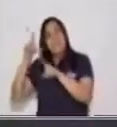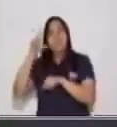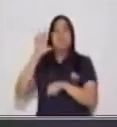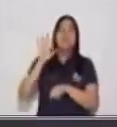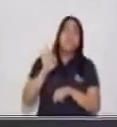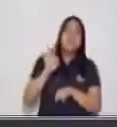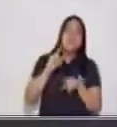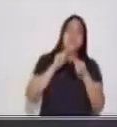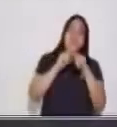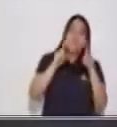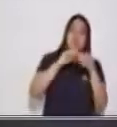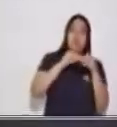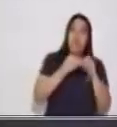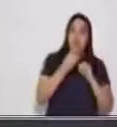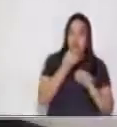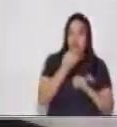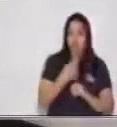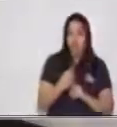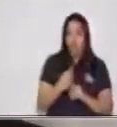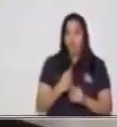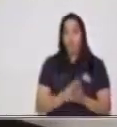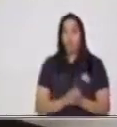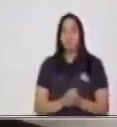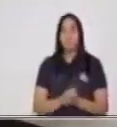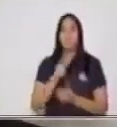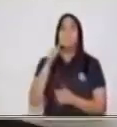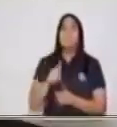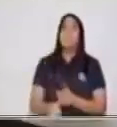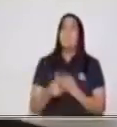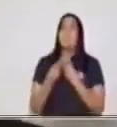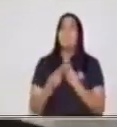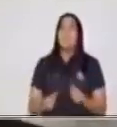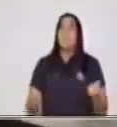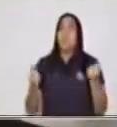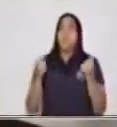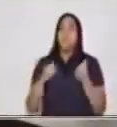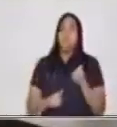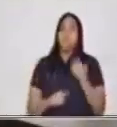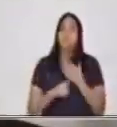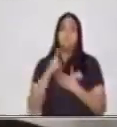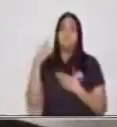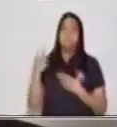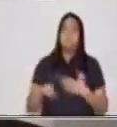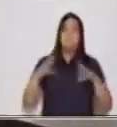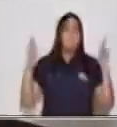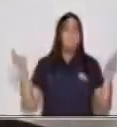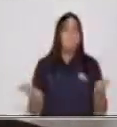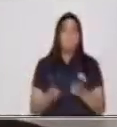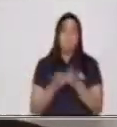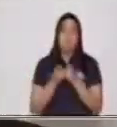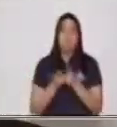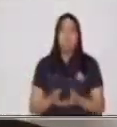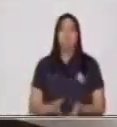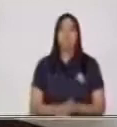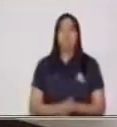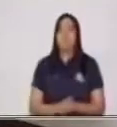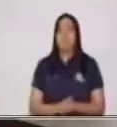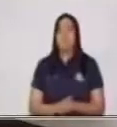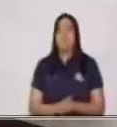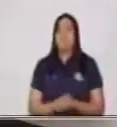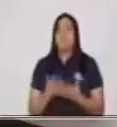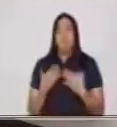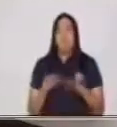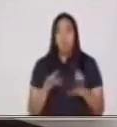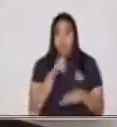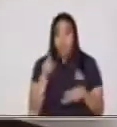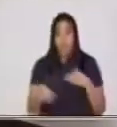tres ecuaciones. Ahora, vamos a resolver esto de una manera un tanto breve porque el interés